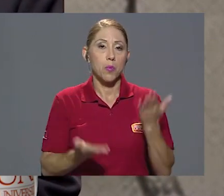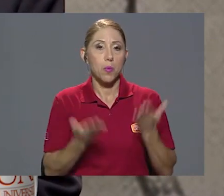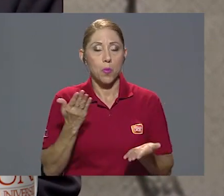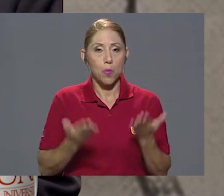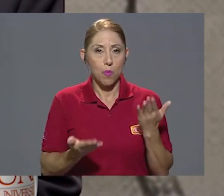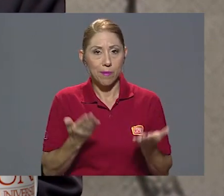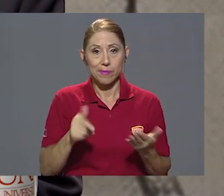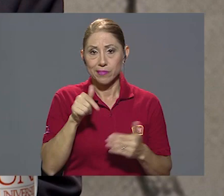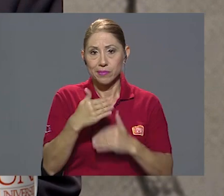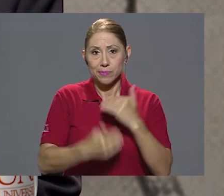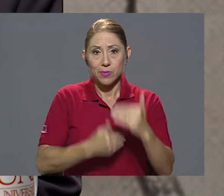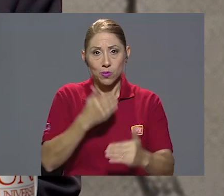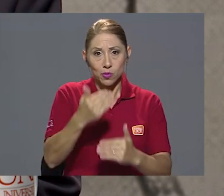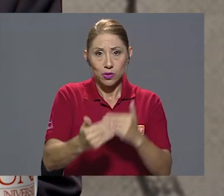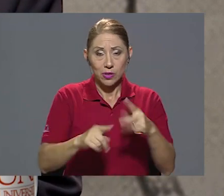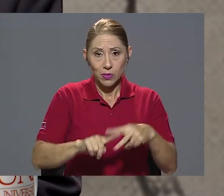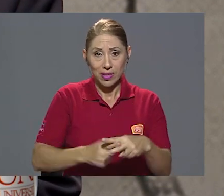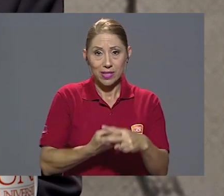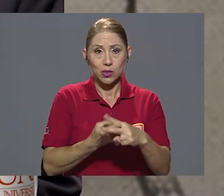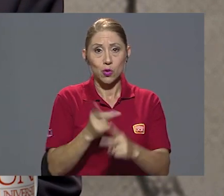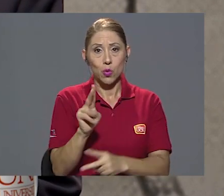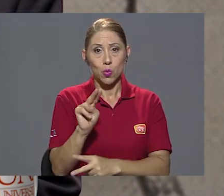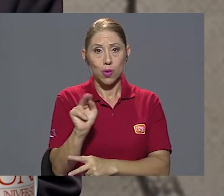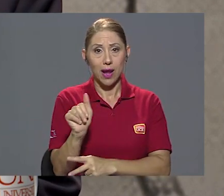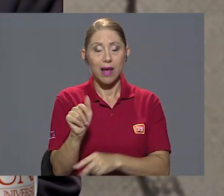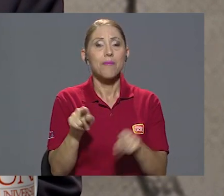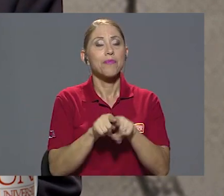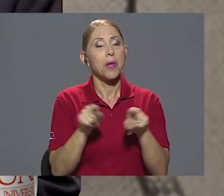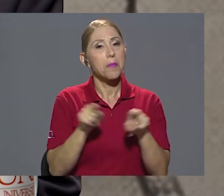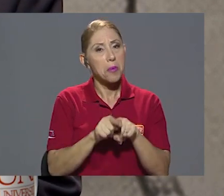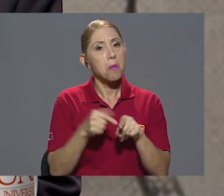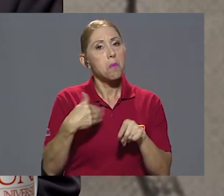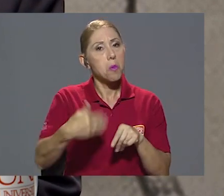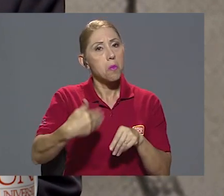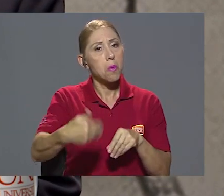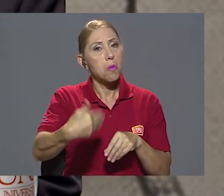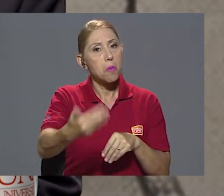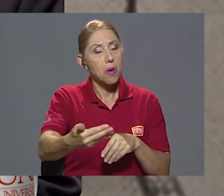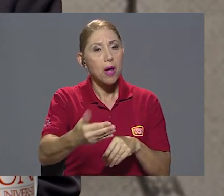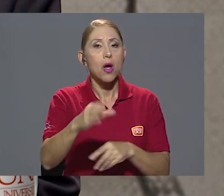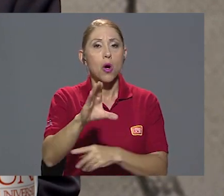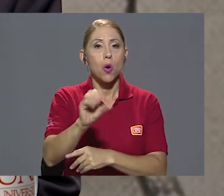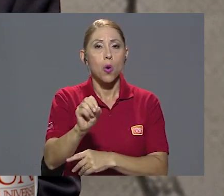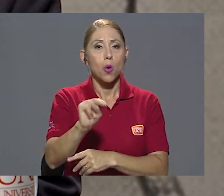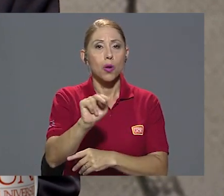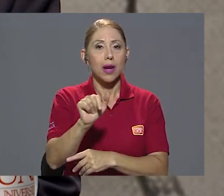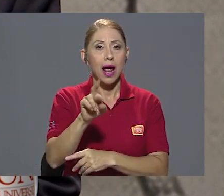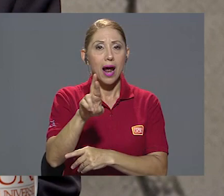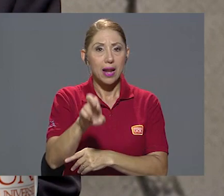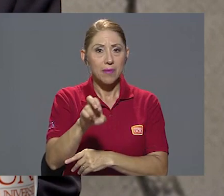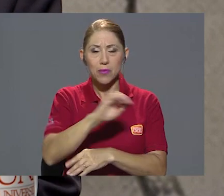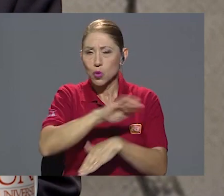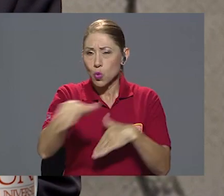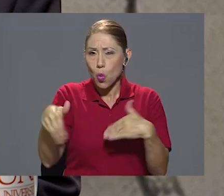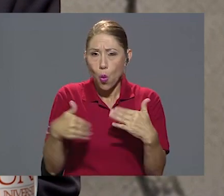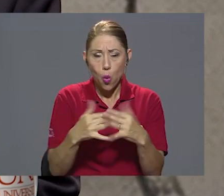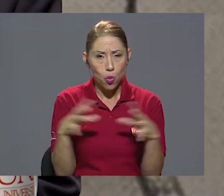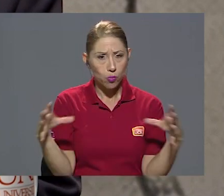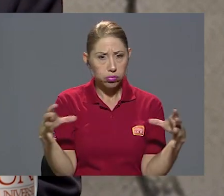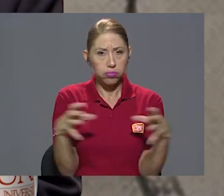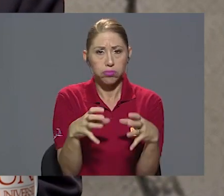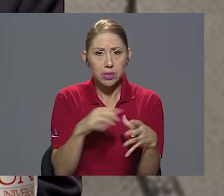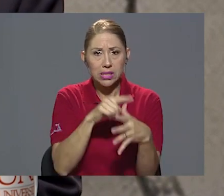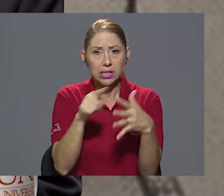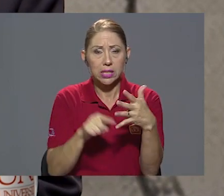y probablemente este proceso que inició la UNA de una u otra forma también va a llevar a que el CONARE como un todo y las